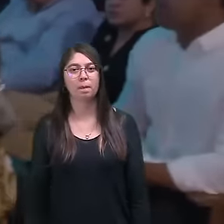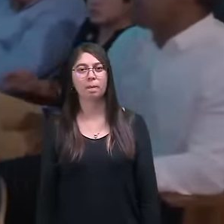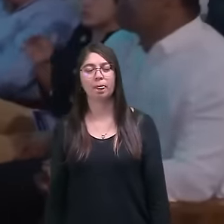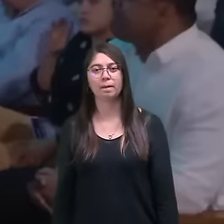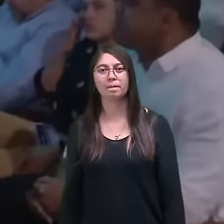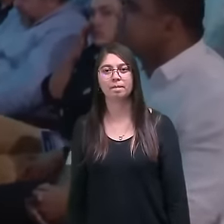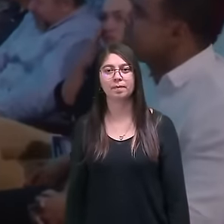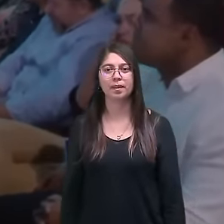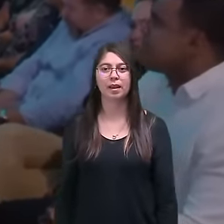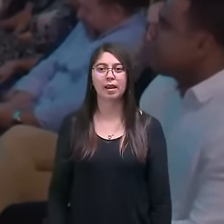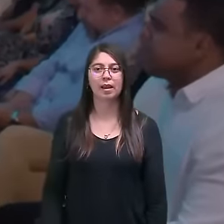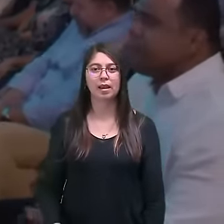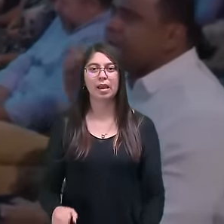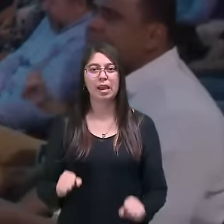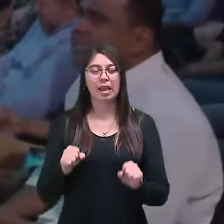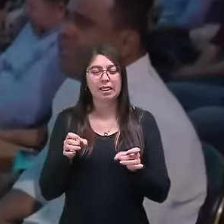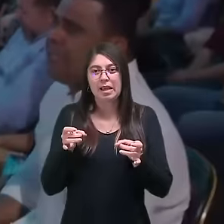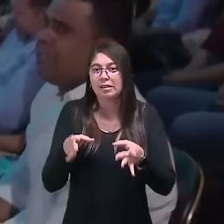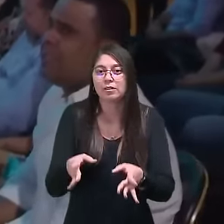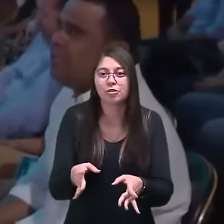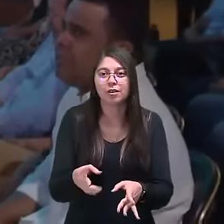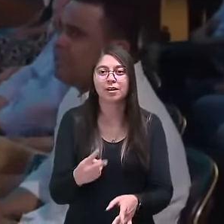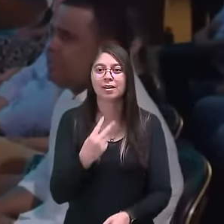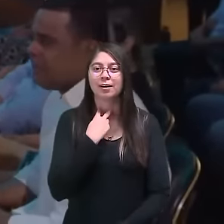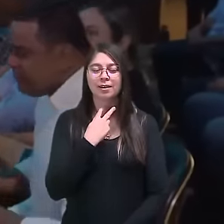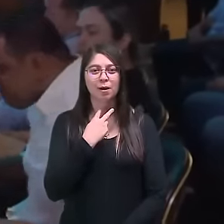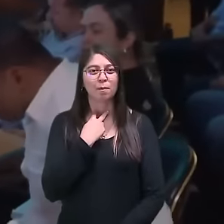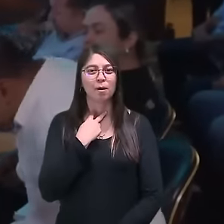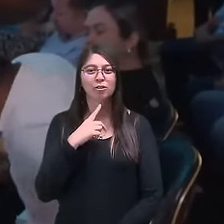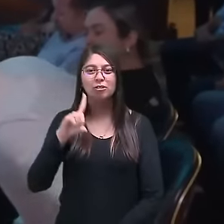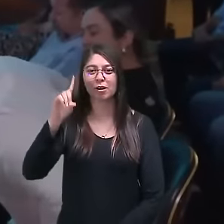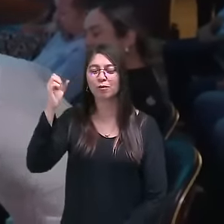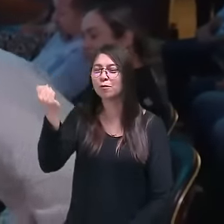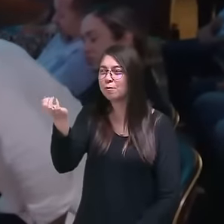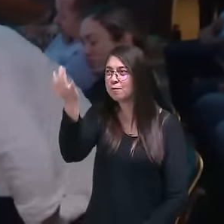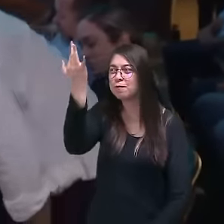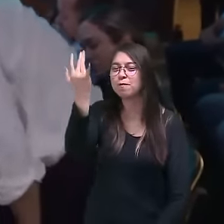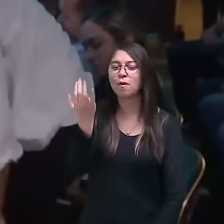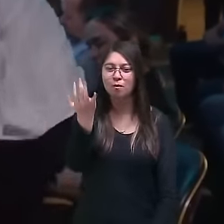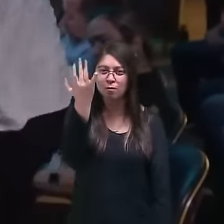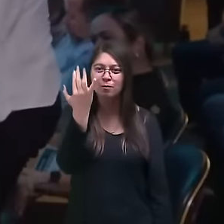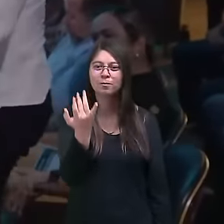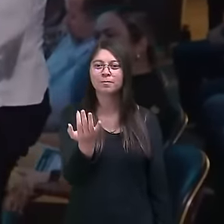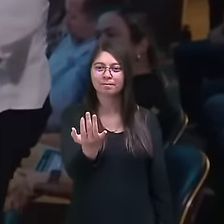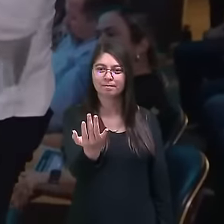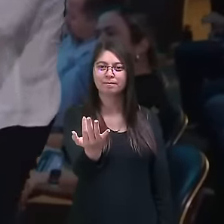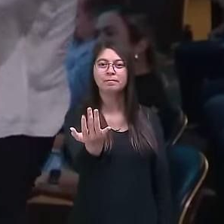No puede desistir, pregador. Hay un fuego dando vuelta en retorno a usted.